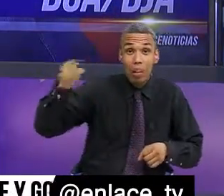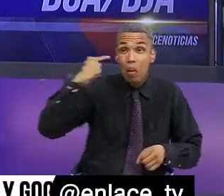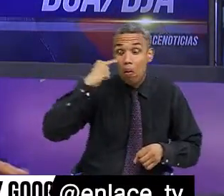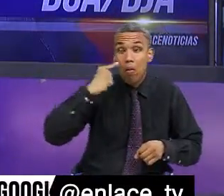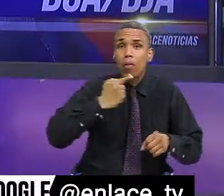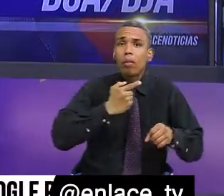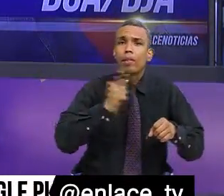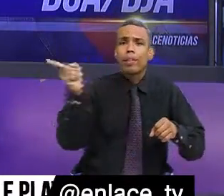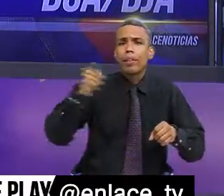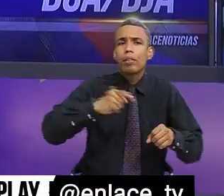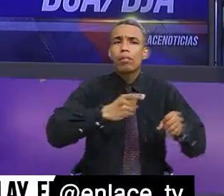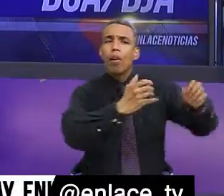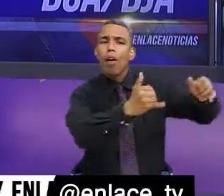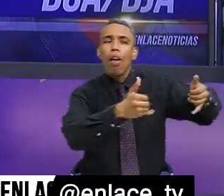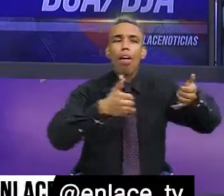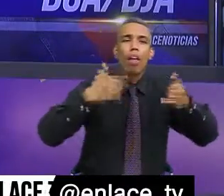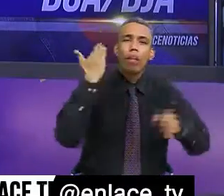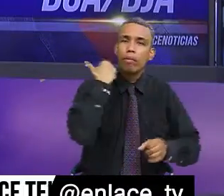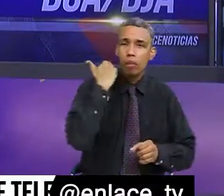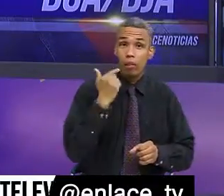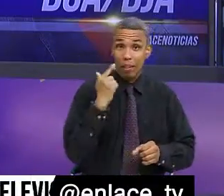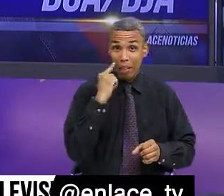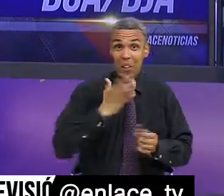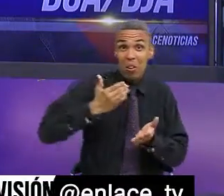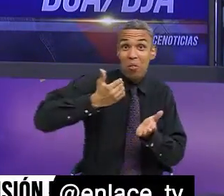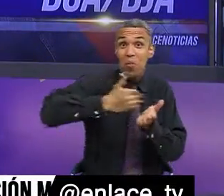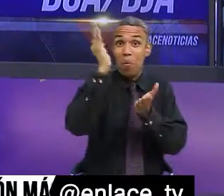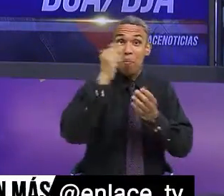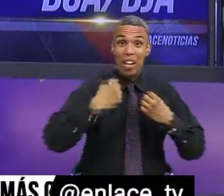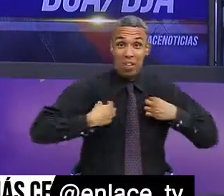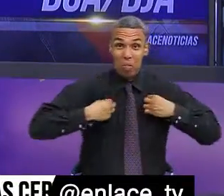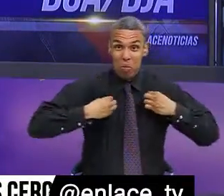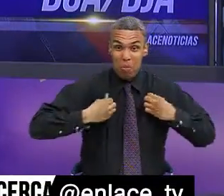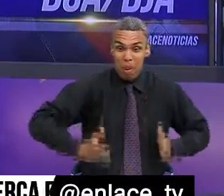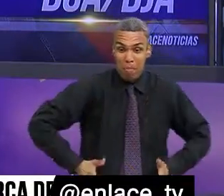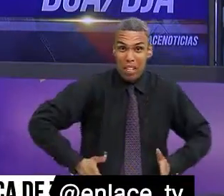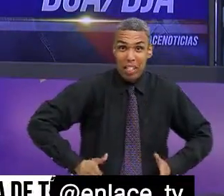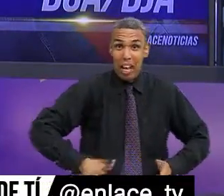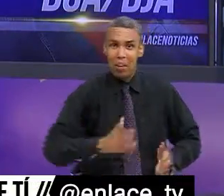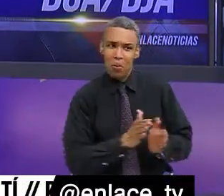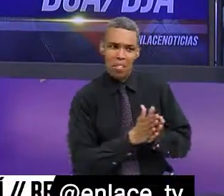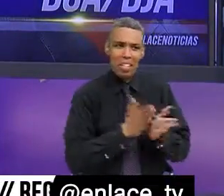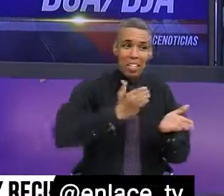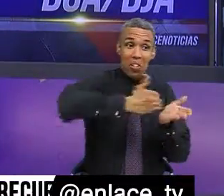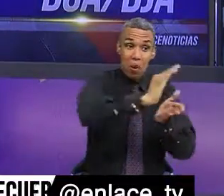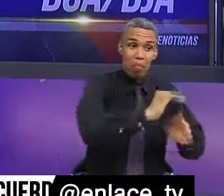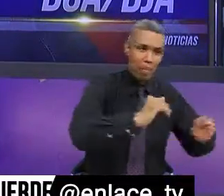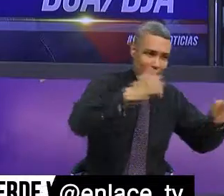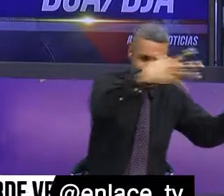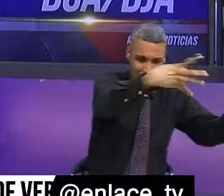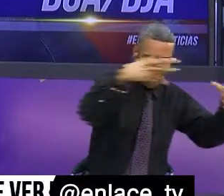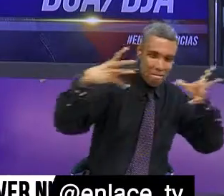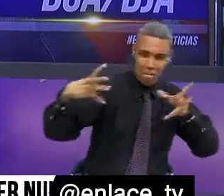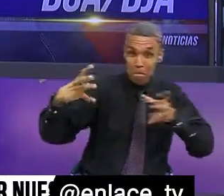usted. Compró más de 80 pantalones de marca y a la hora de llegar a su casa se dio cuenta de que estos estaban viejos y